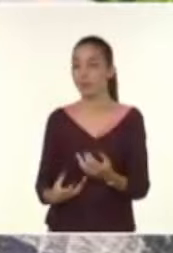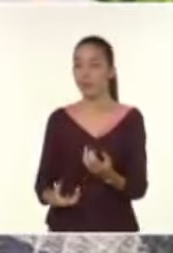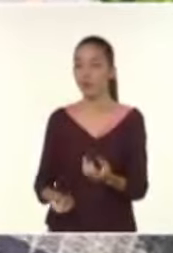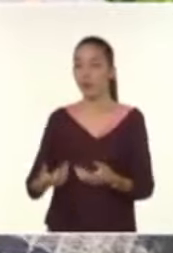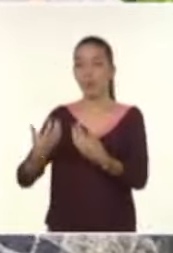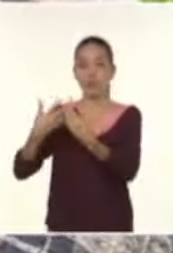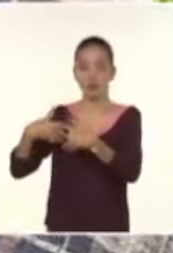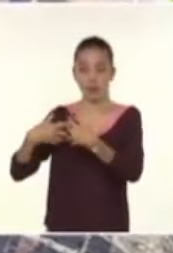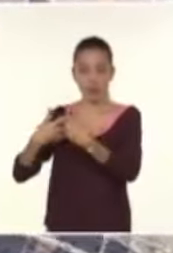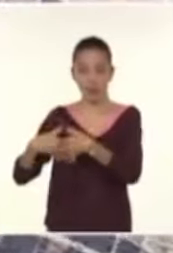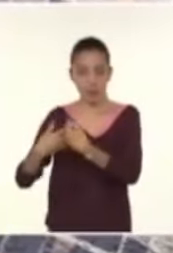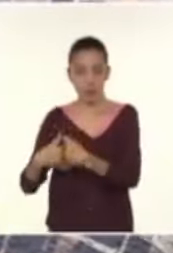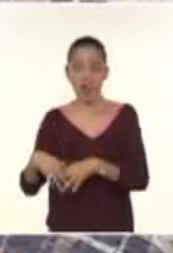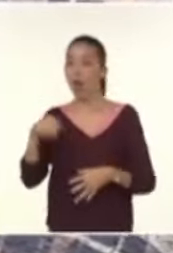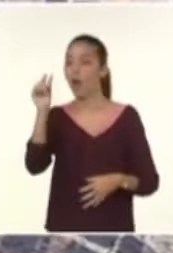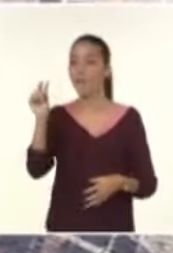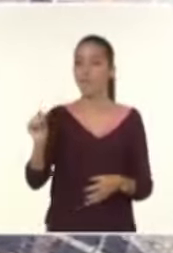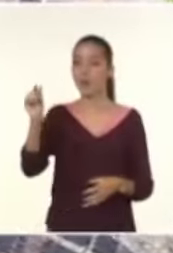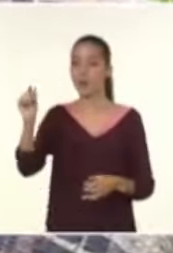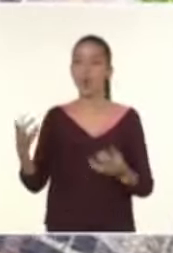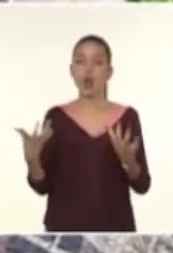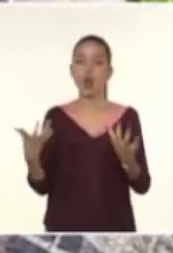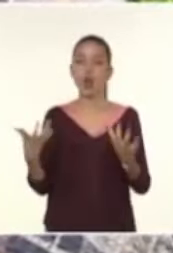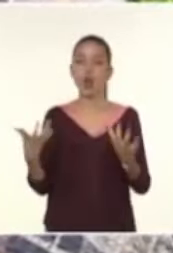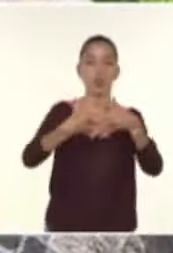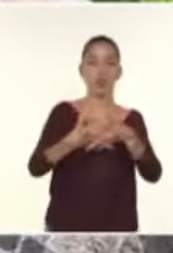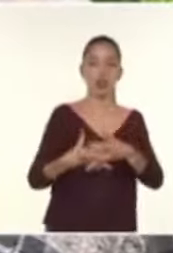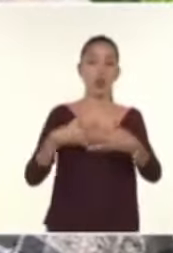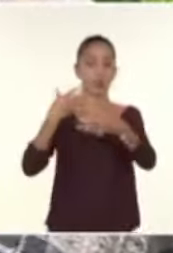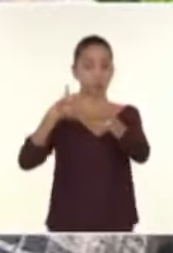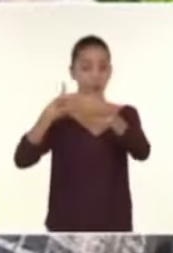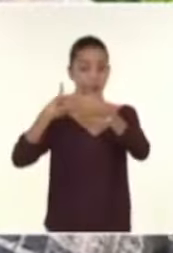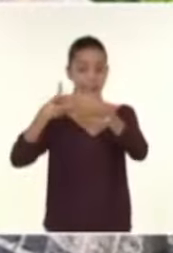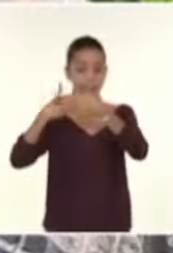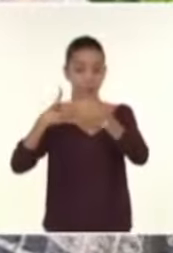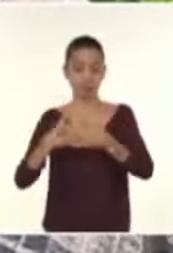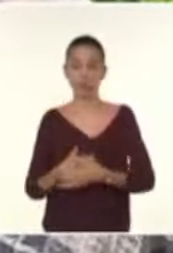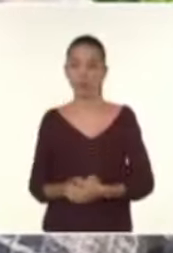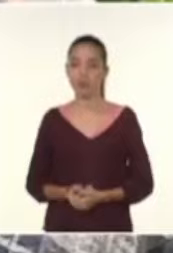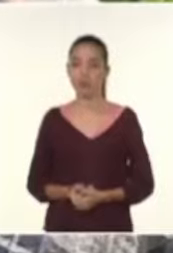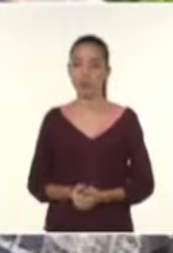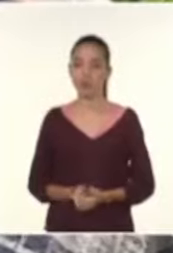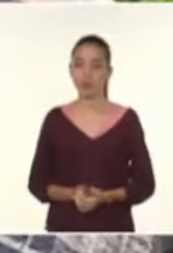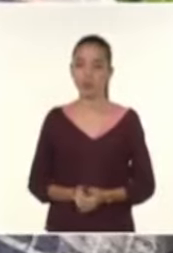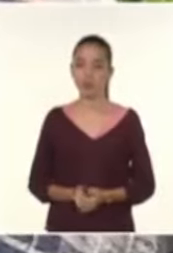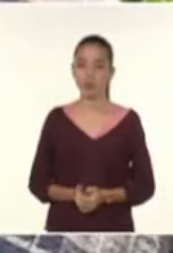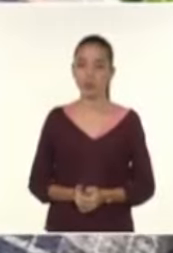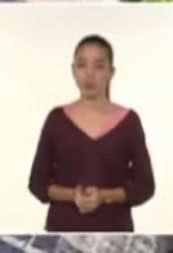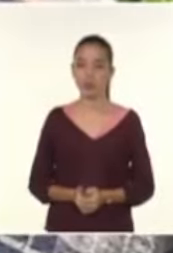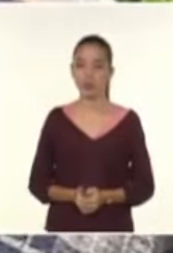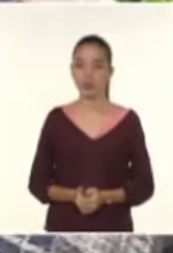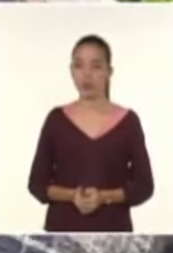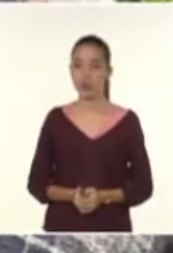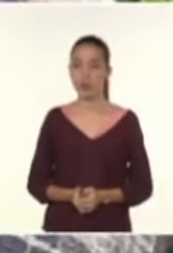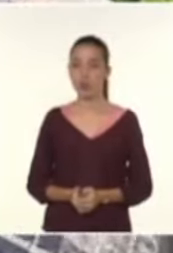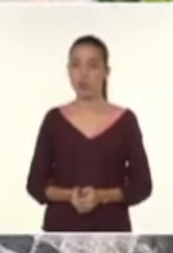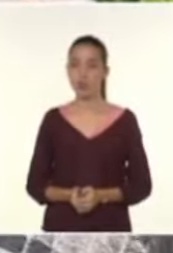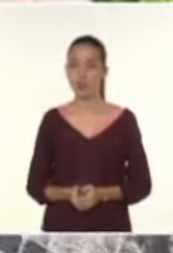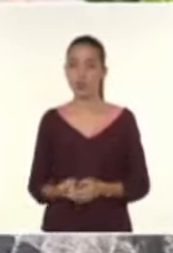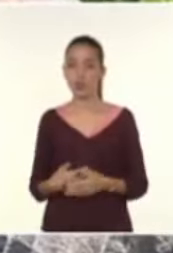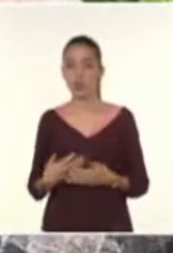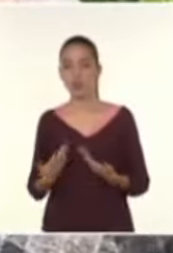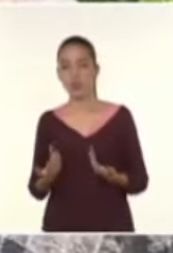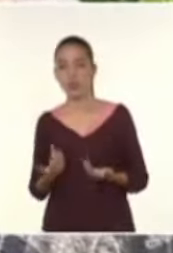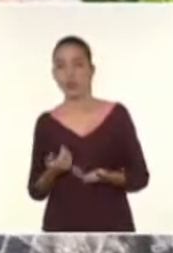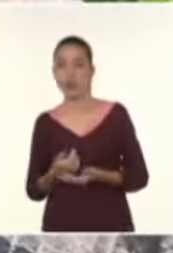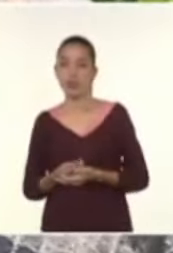a la empresa. Y junto con las fincas estatales, los colectivos laborales que hemos logrado crear, son la fuente fundamental